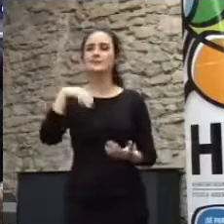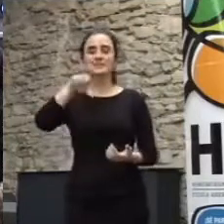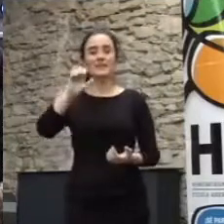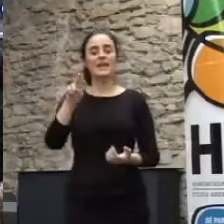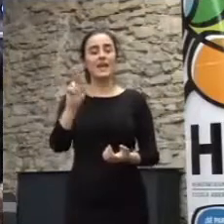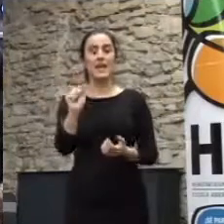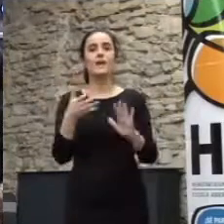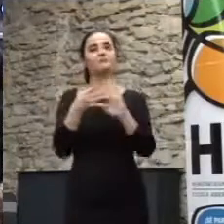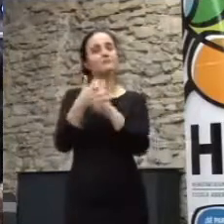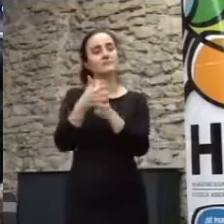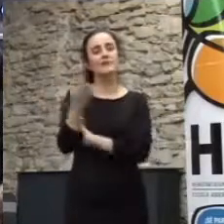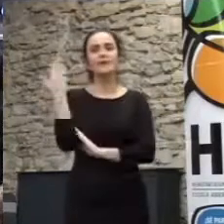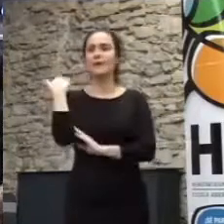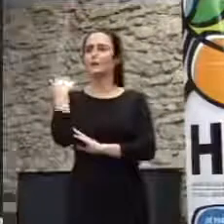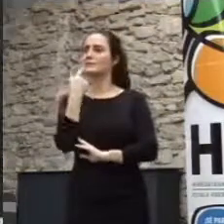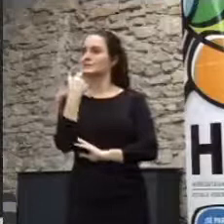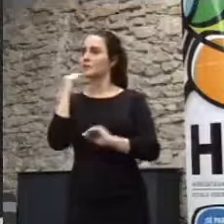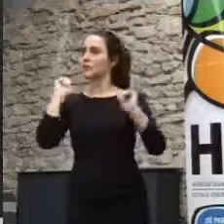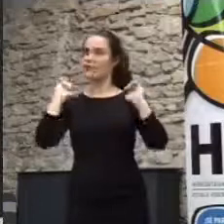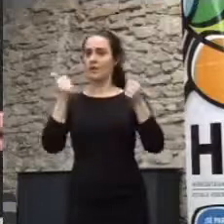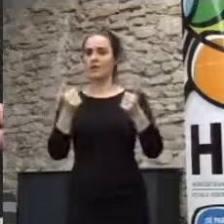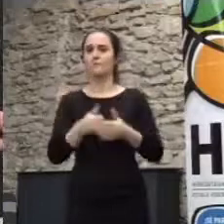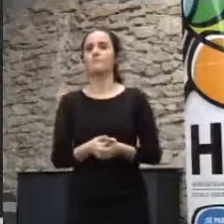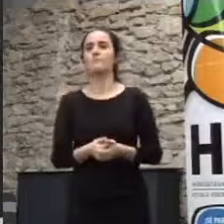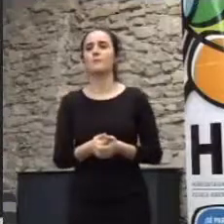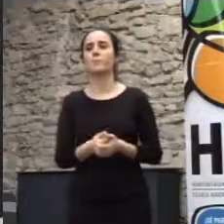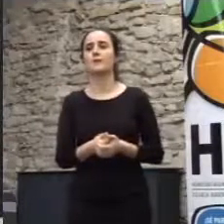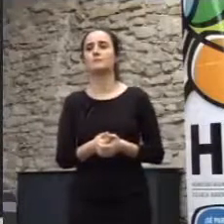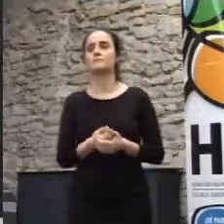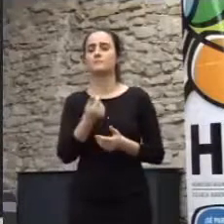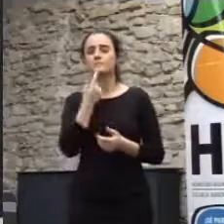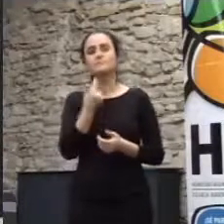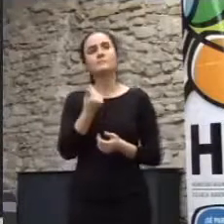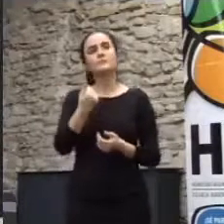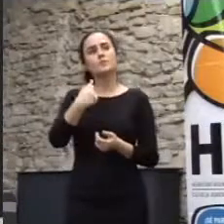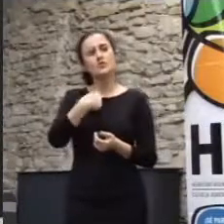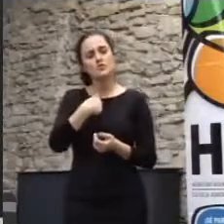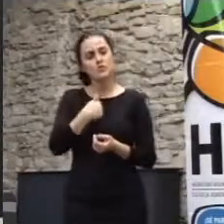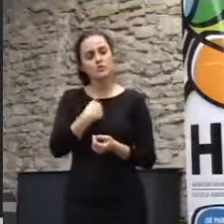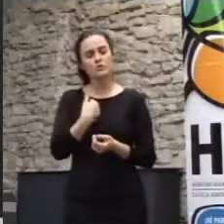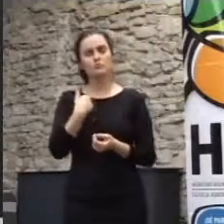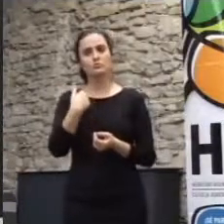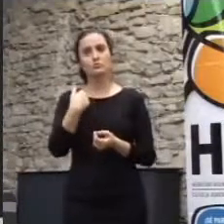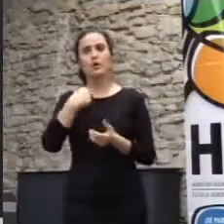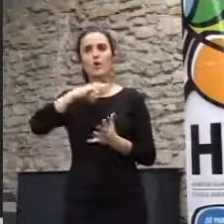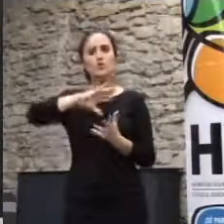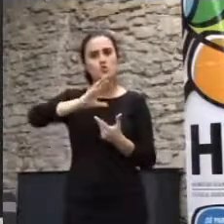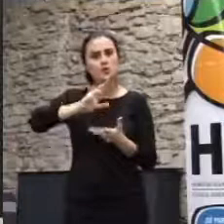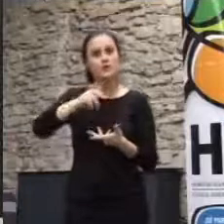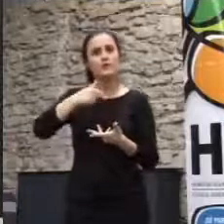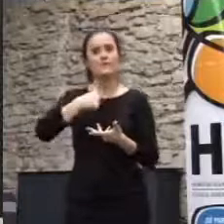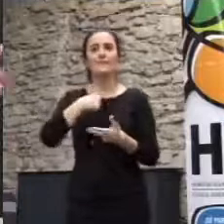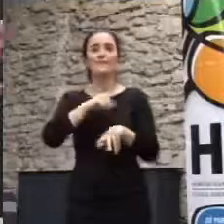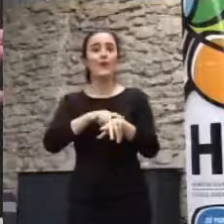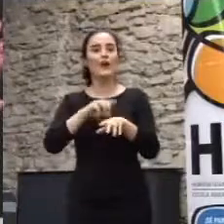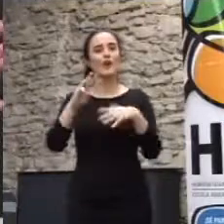detalle que ha comentado, ¿no? De inicio. Yo decido cuál es la noticia con la que arranco a las 8 menos